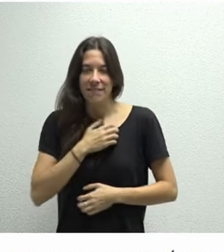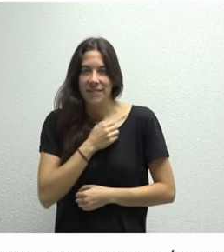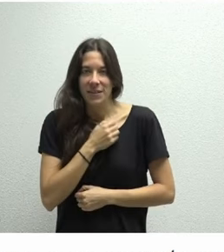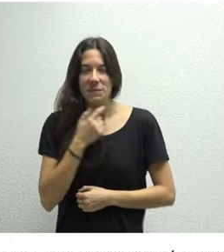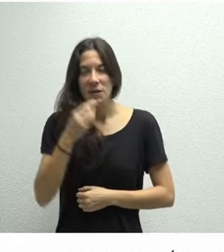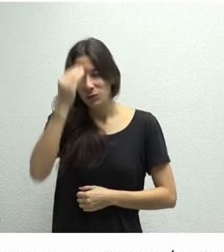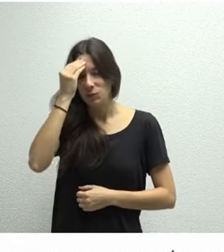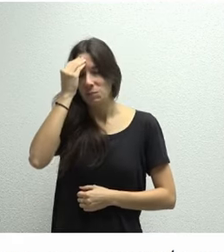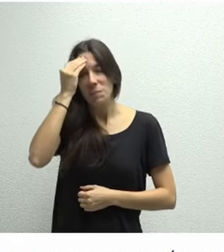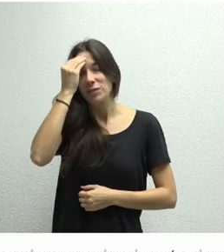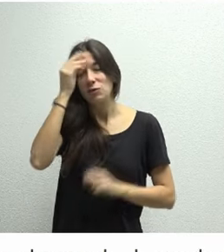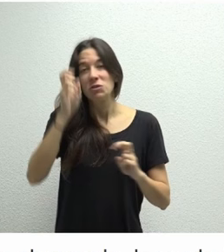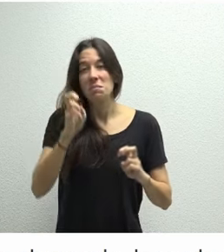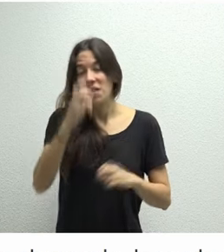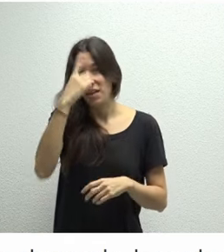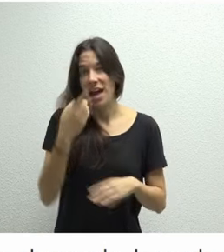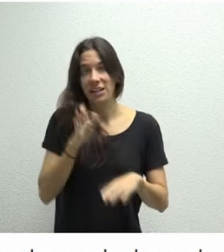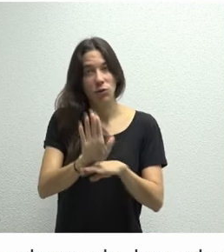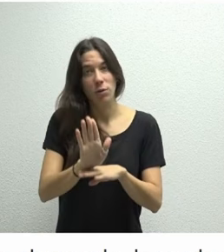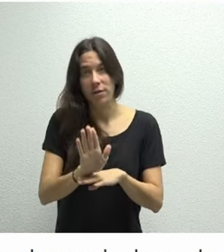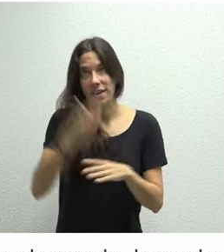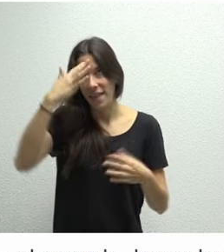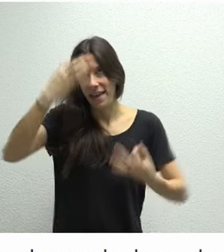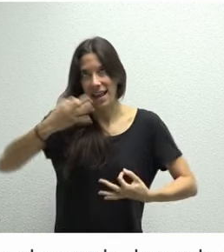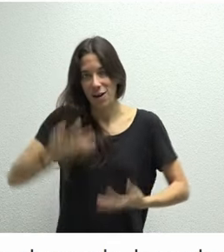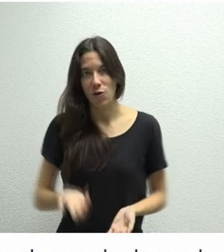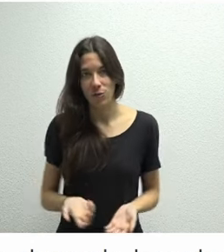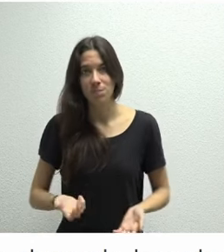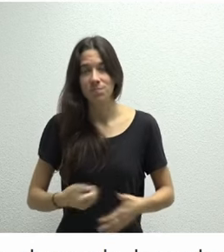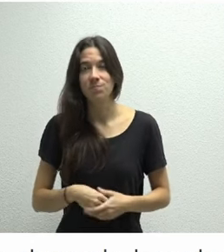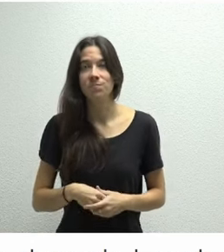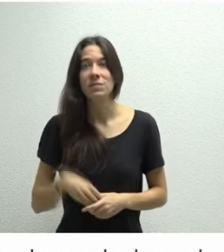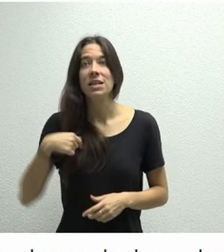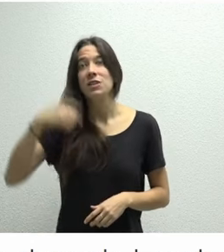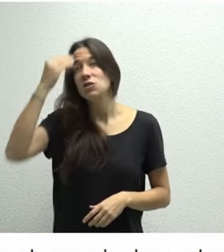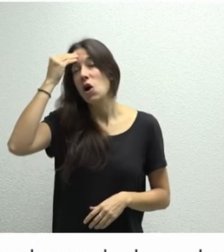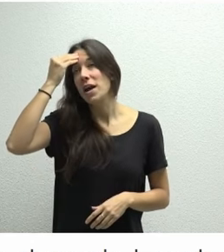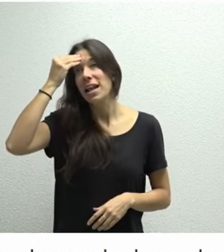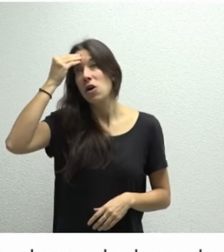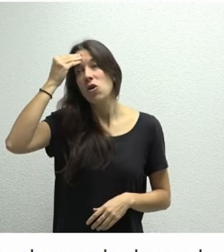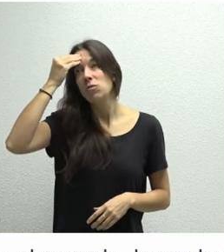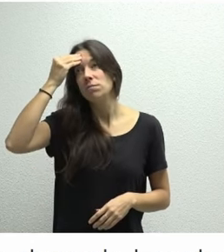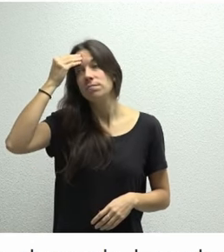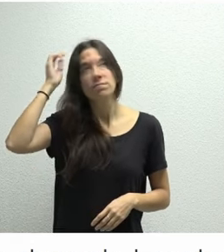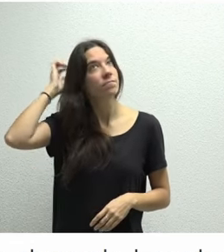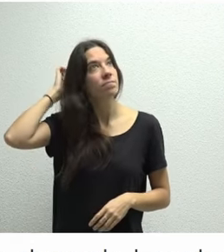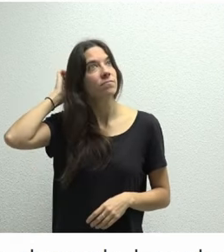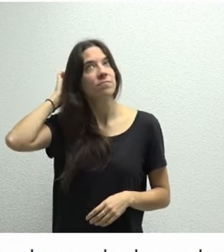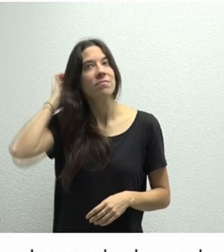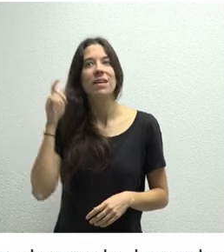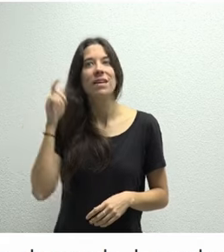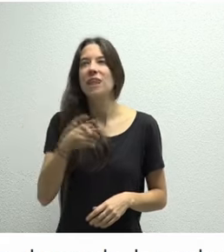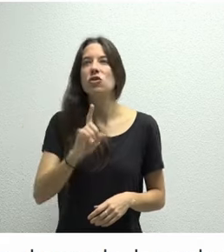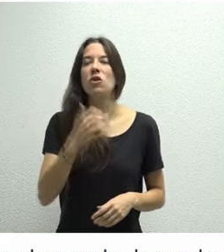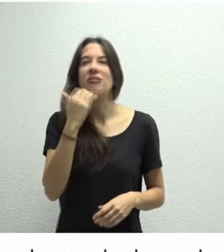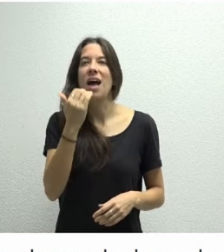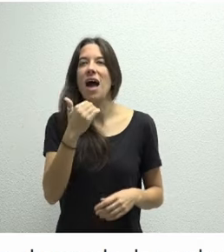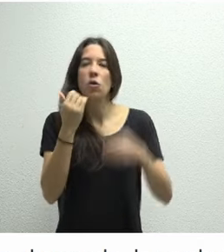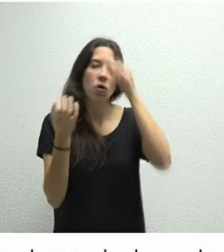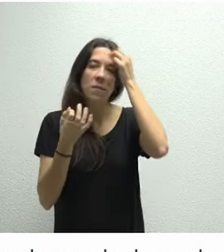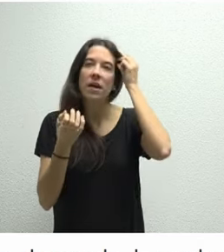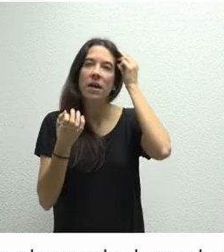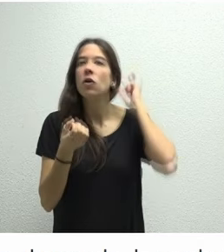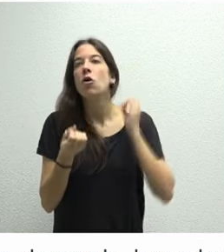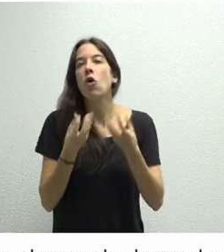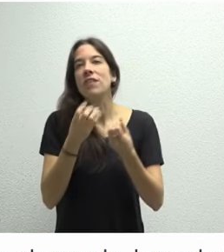y de creérselo no yo creo que que estamos en esto no tenía que ser algo que se contara como como una